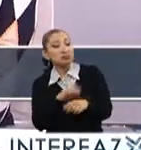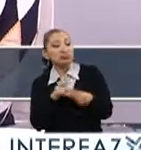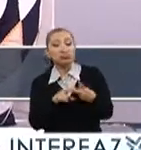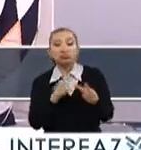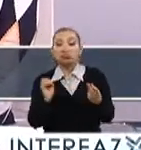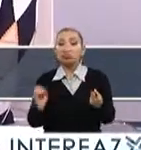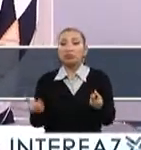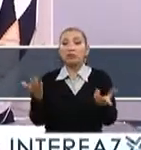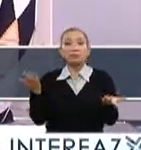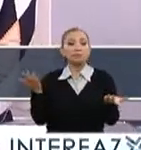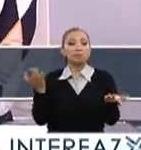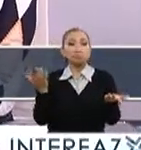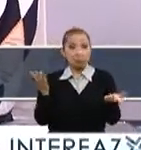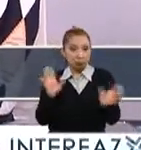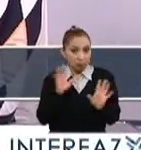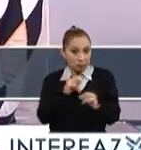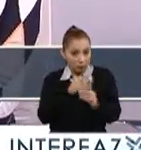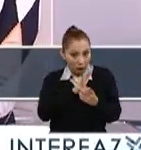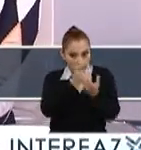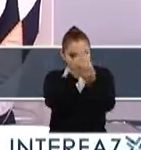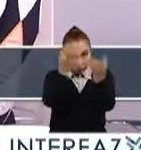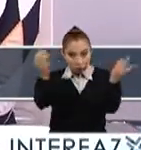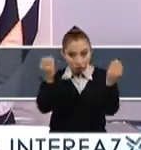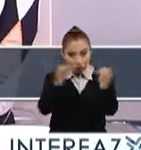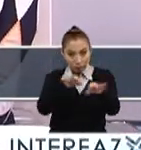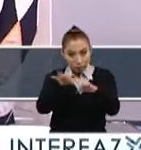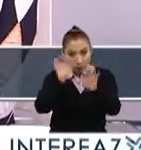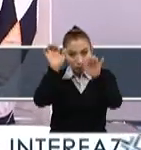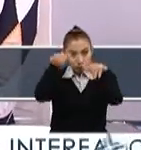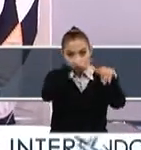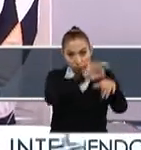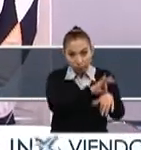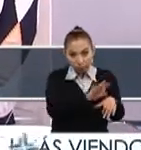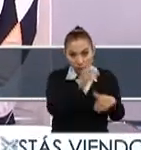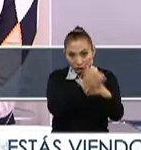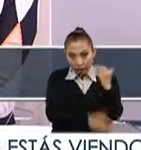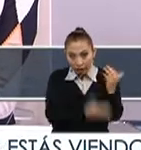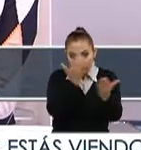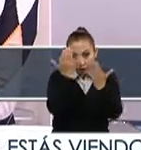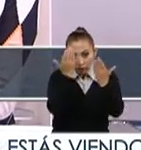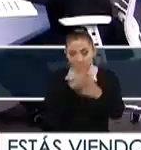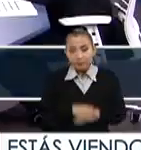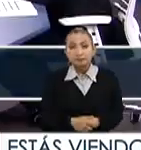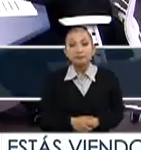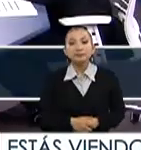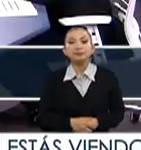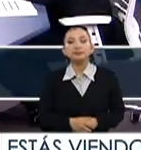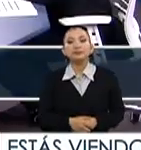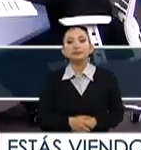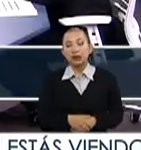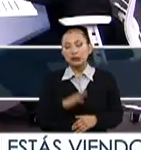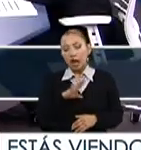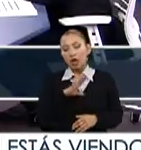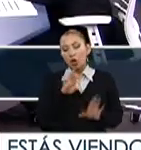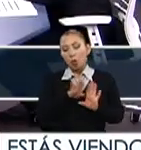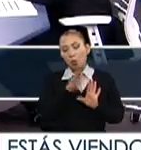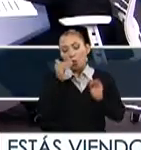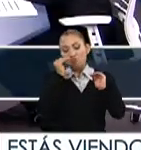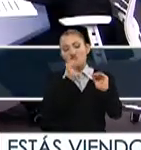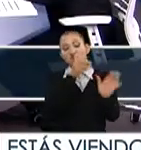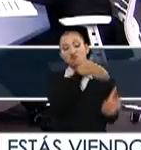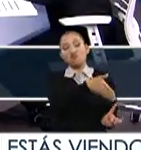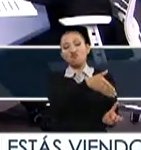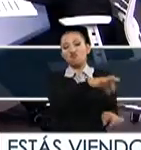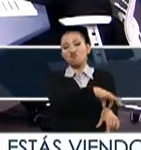médica, cuestiones por el estilo, pero supongo que debe haber una gran variedad de ámbitos donde pueden ejercer. Así es, normalmente se nos encuadra como en la cuestión